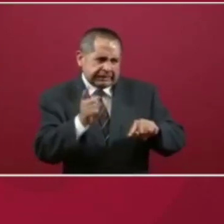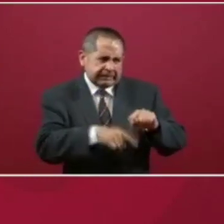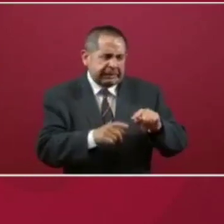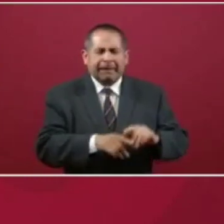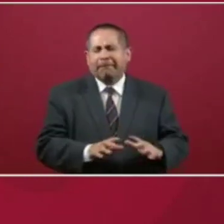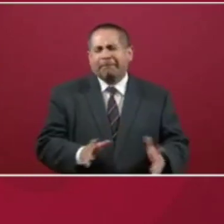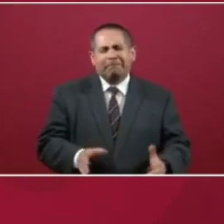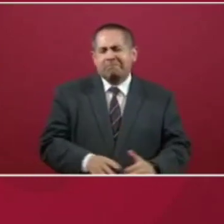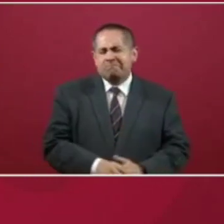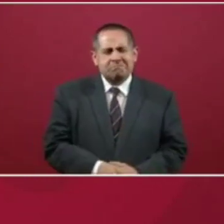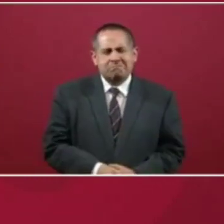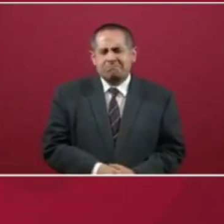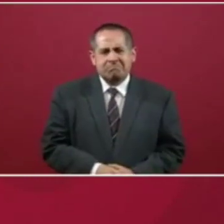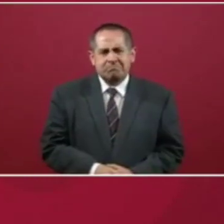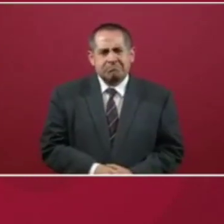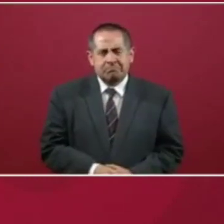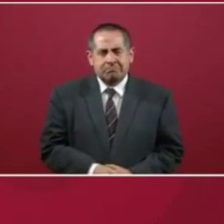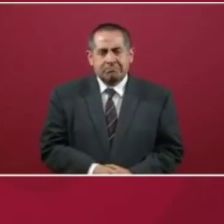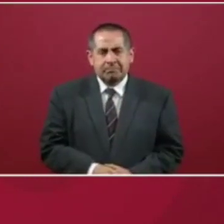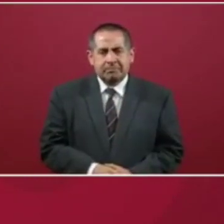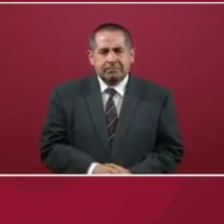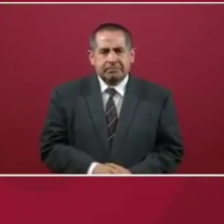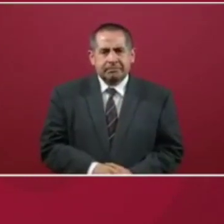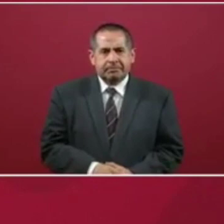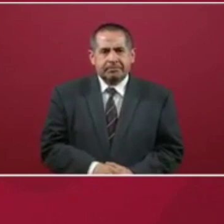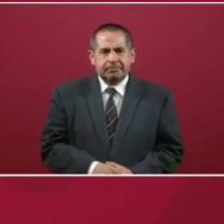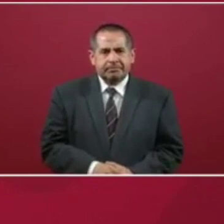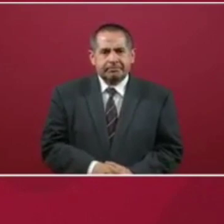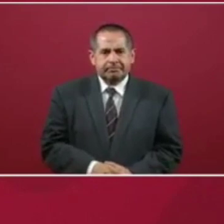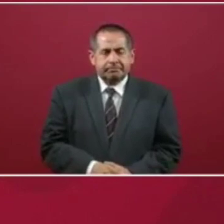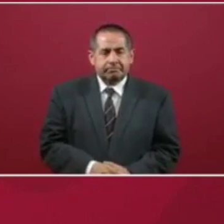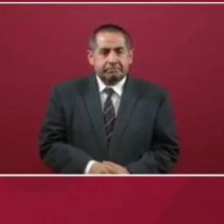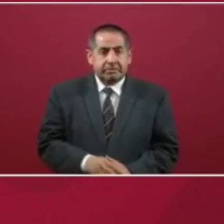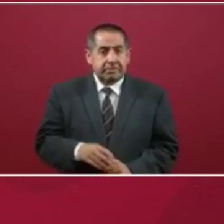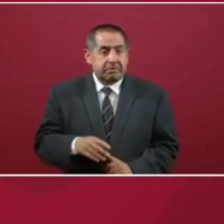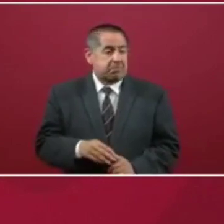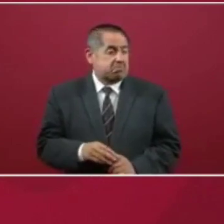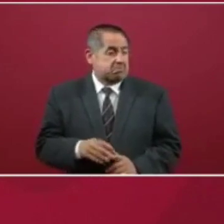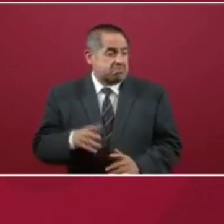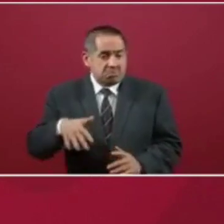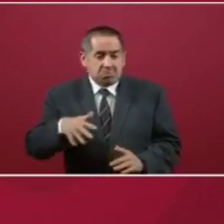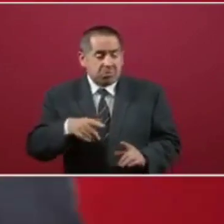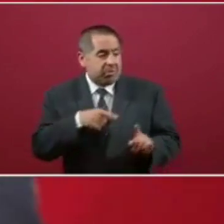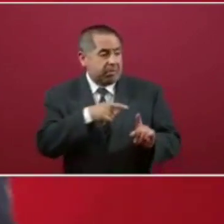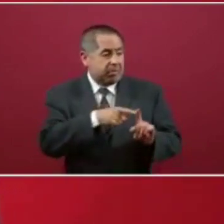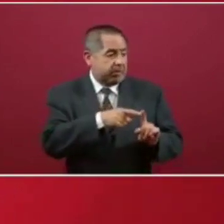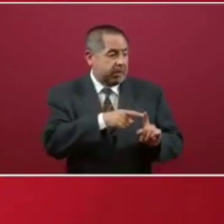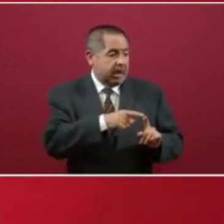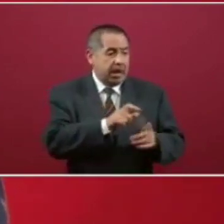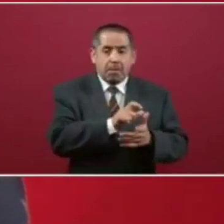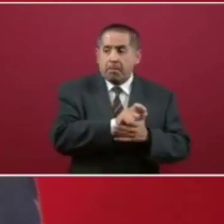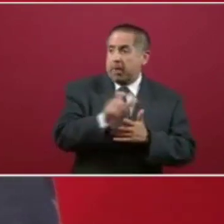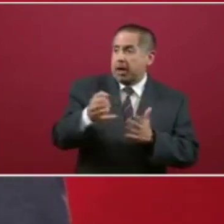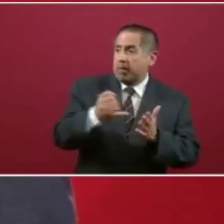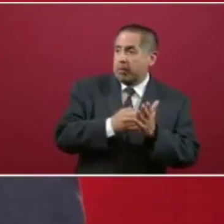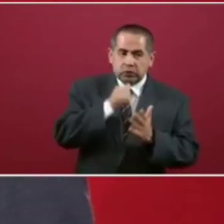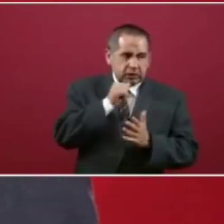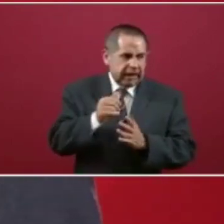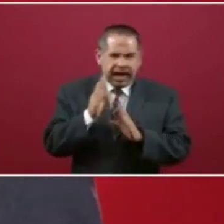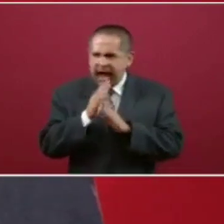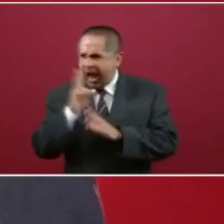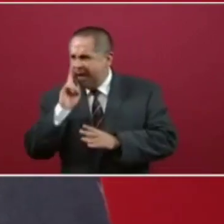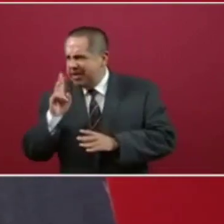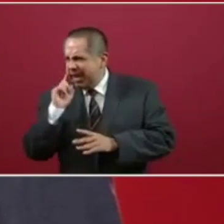por que no pague los impuestos que